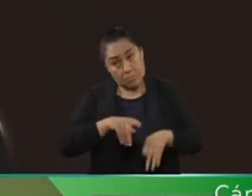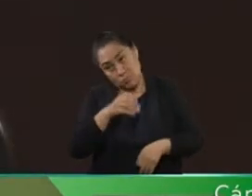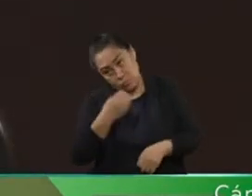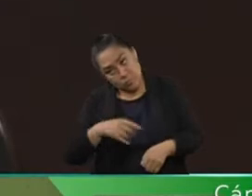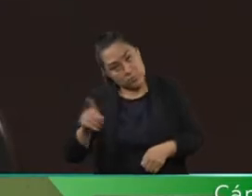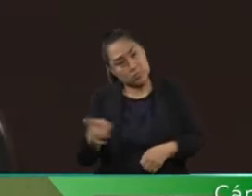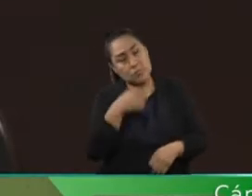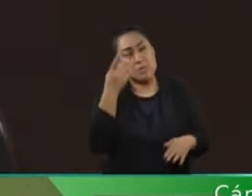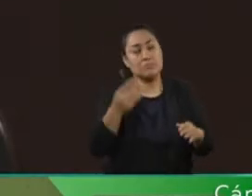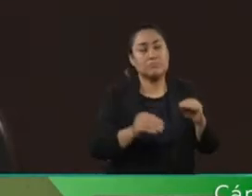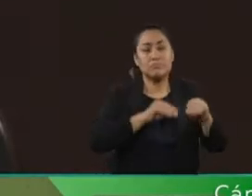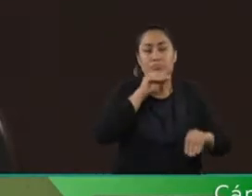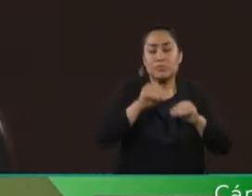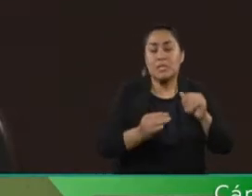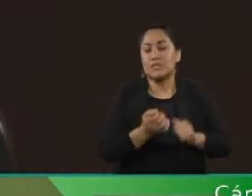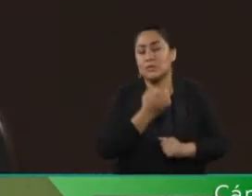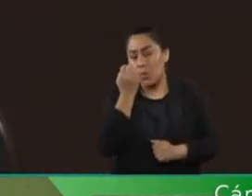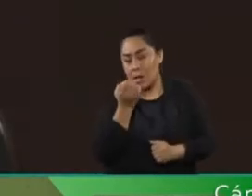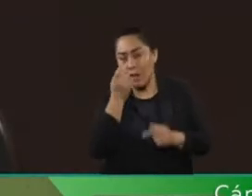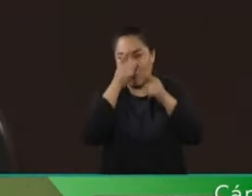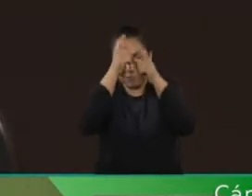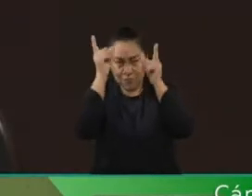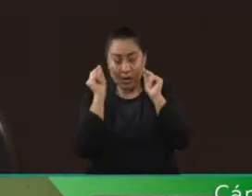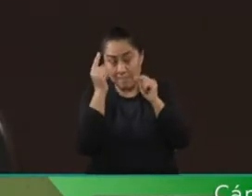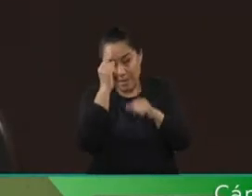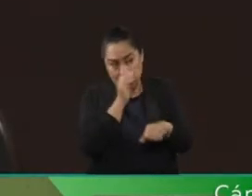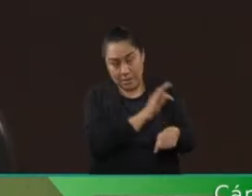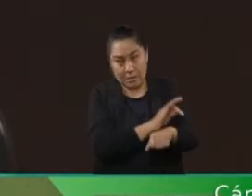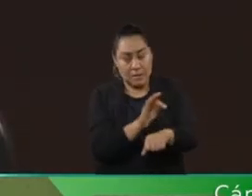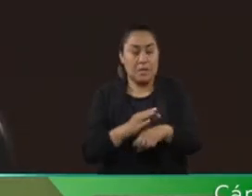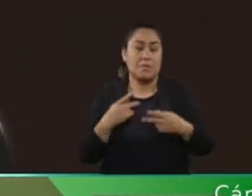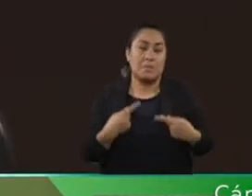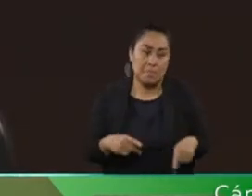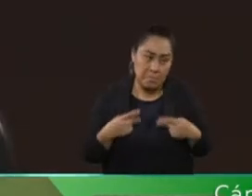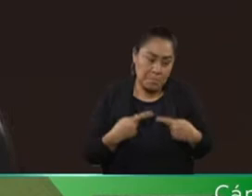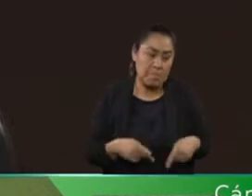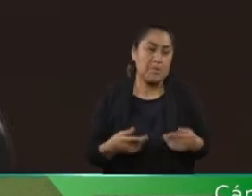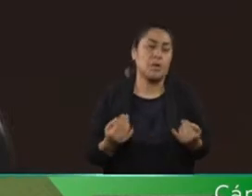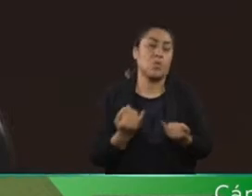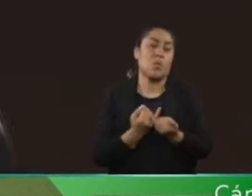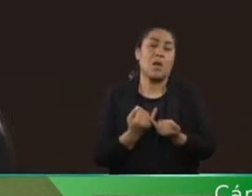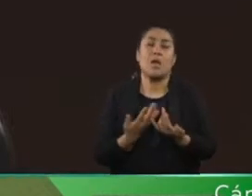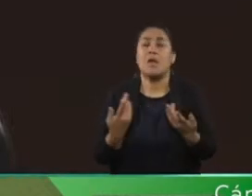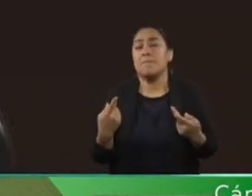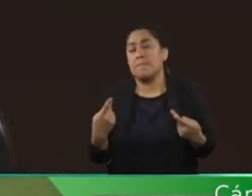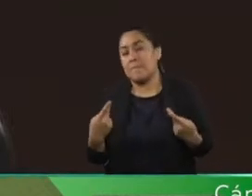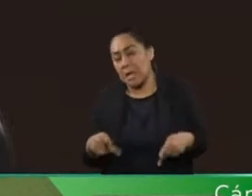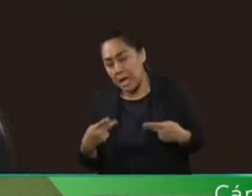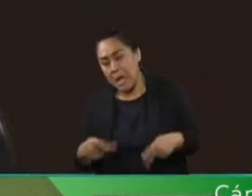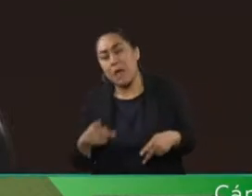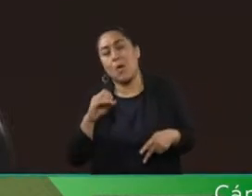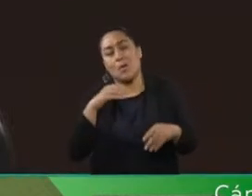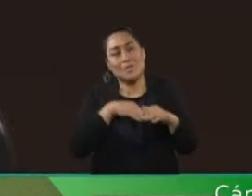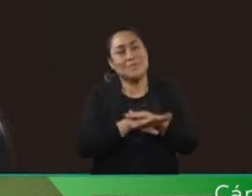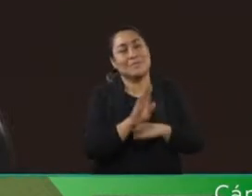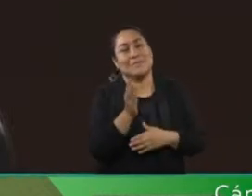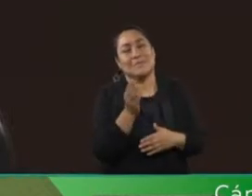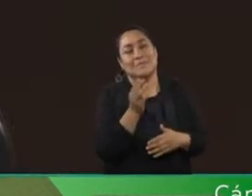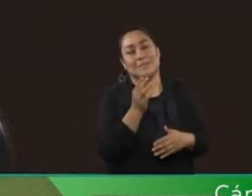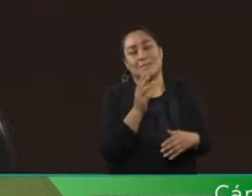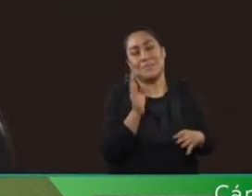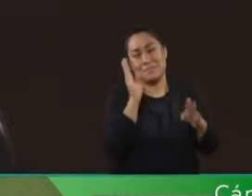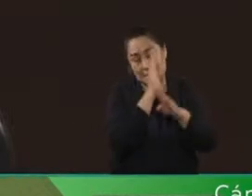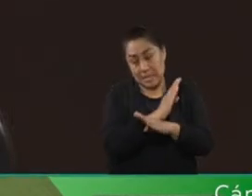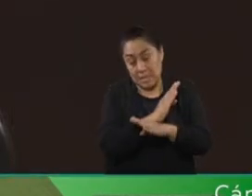escuelas, enfermerías y servicios necesarios para la comunidad, así como mercados y centros recreativos, cuando la población de trabajadores